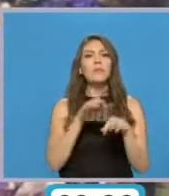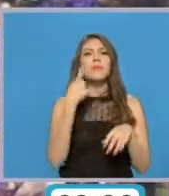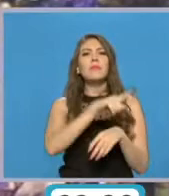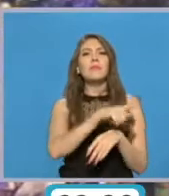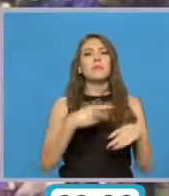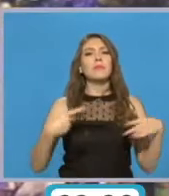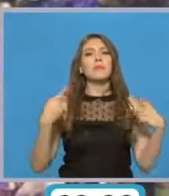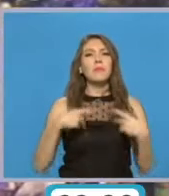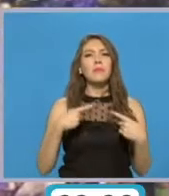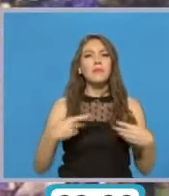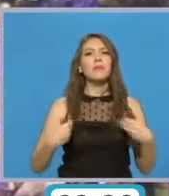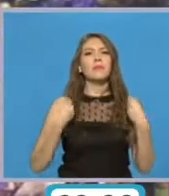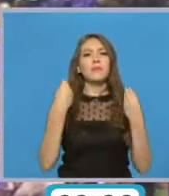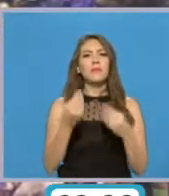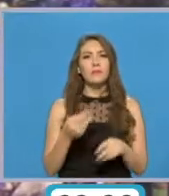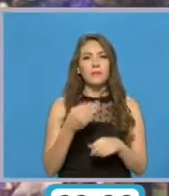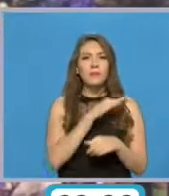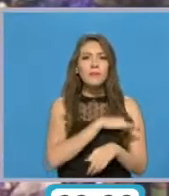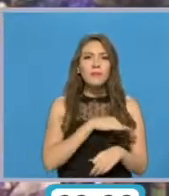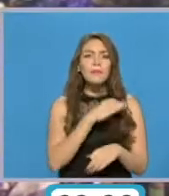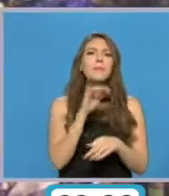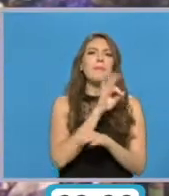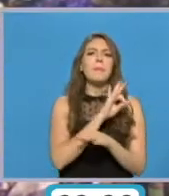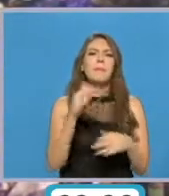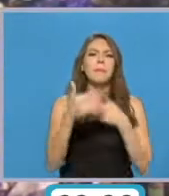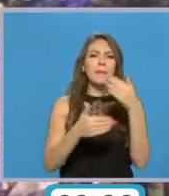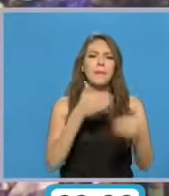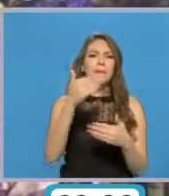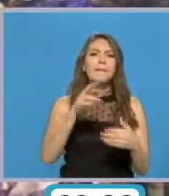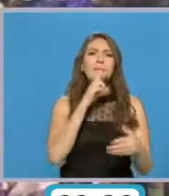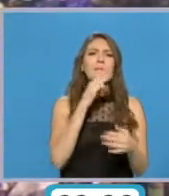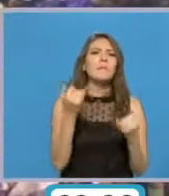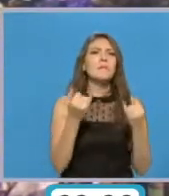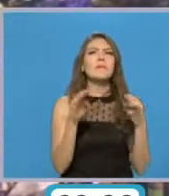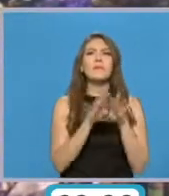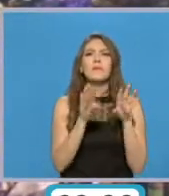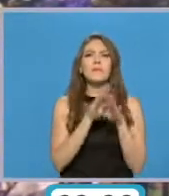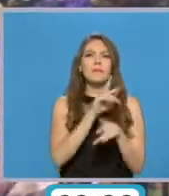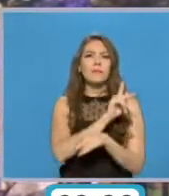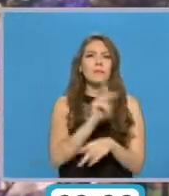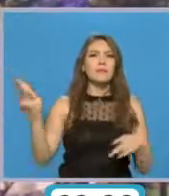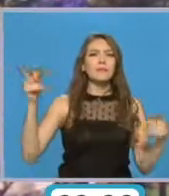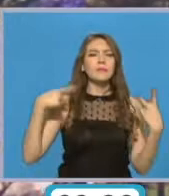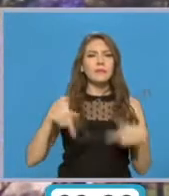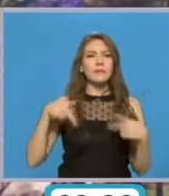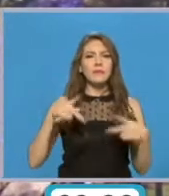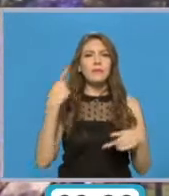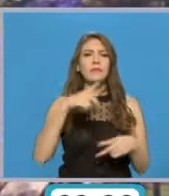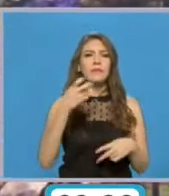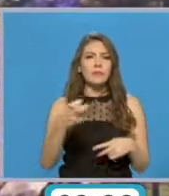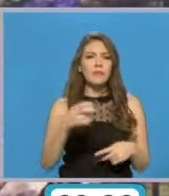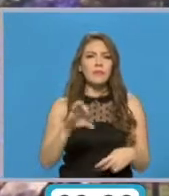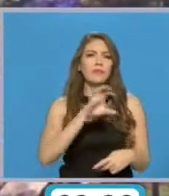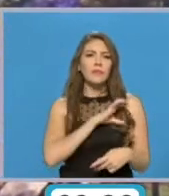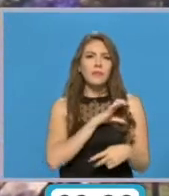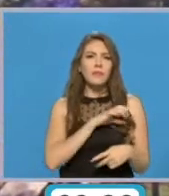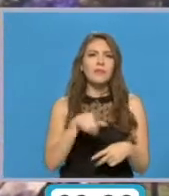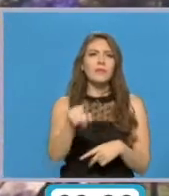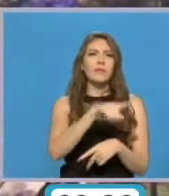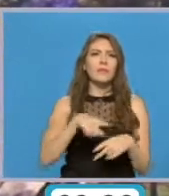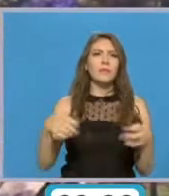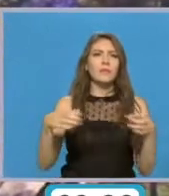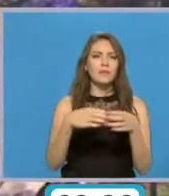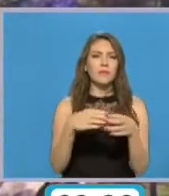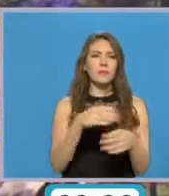feliz, se desarrolle plenamente y pueda, bueno, como cualquier ser humano, tener derecho a este afecto que venga de ese núcleo